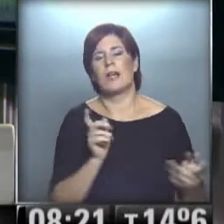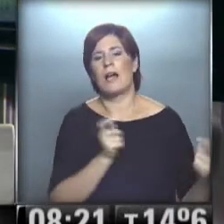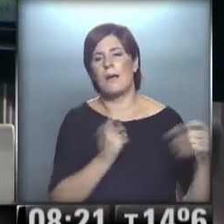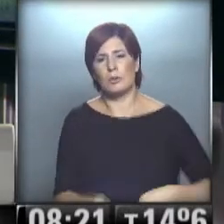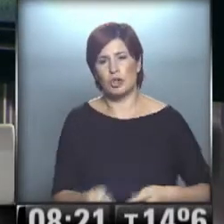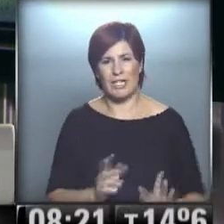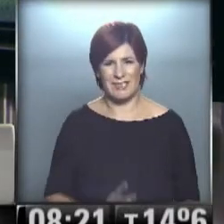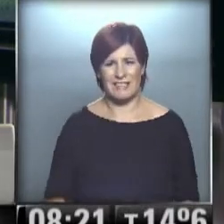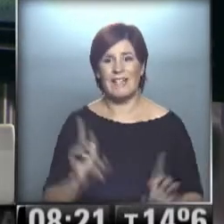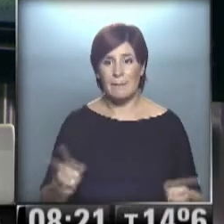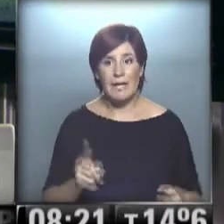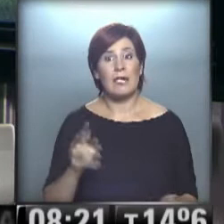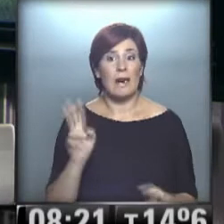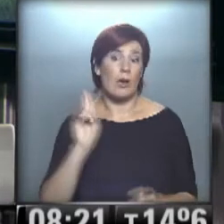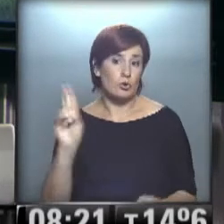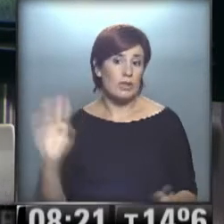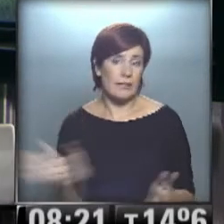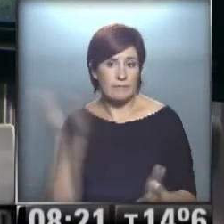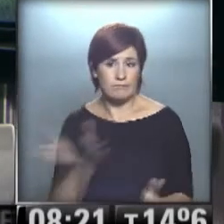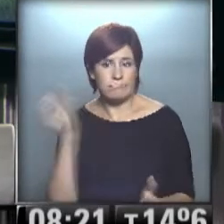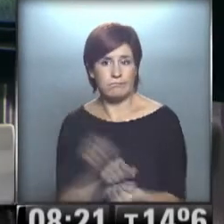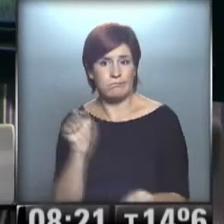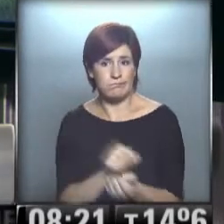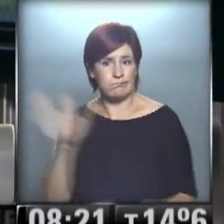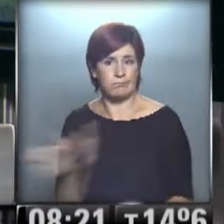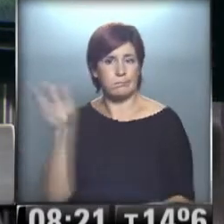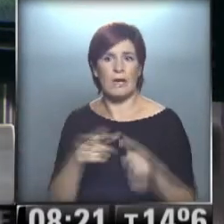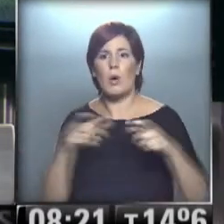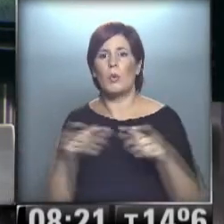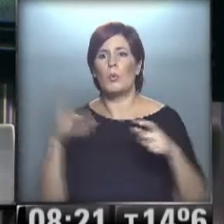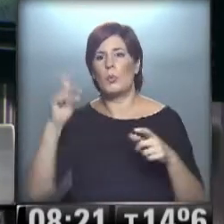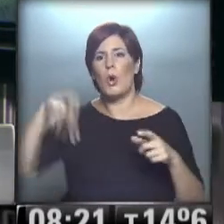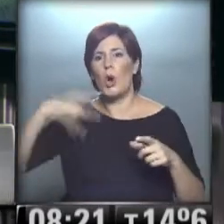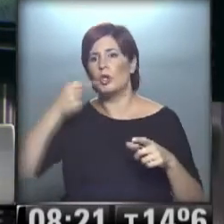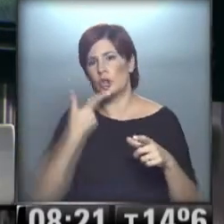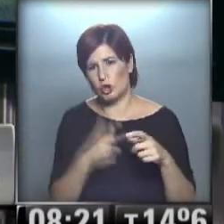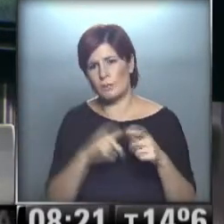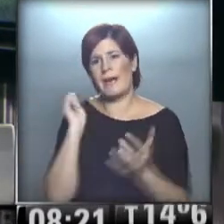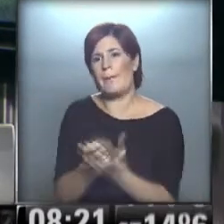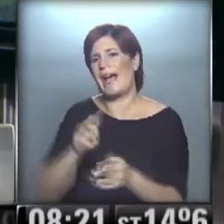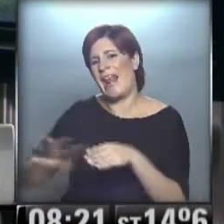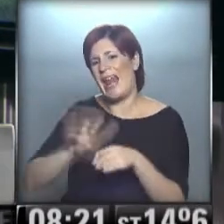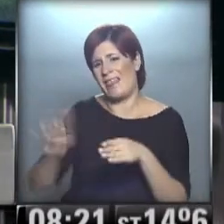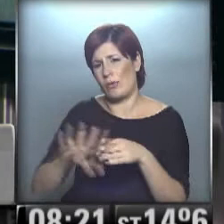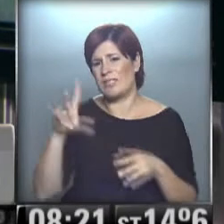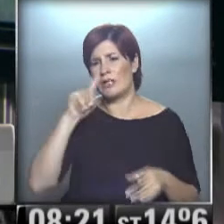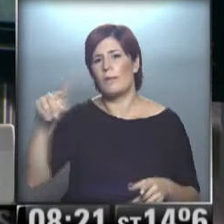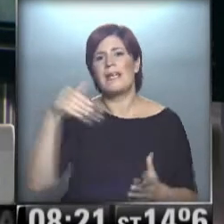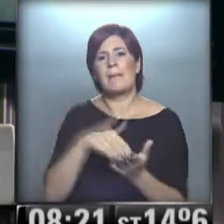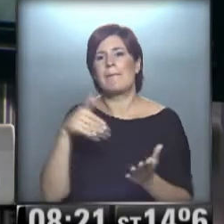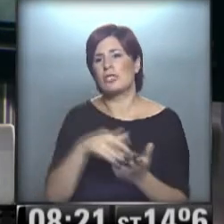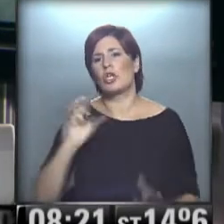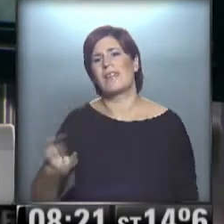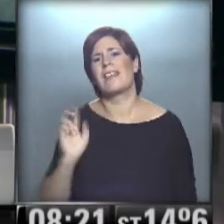porque con bonos se va a pagar la deuda digamos con la empresa repsol 5.000 millones de dólares en